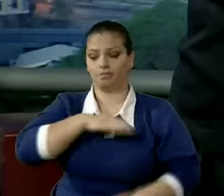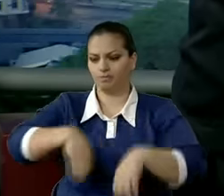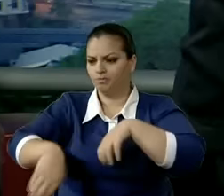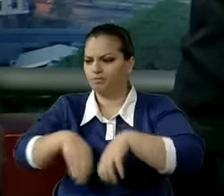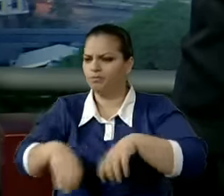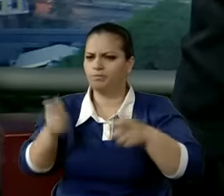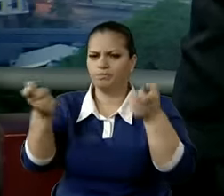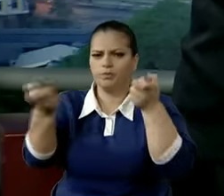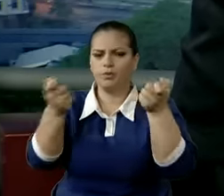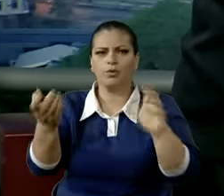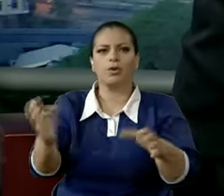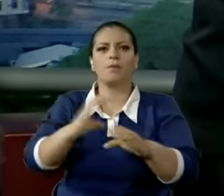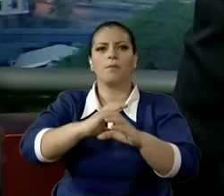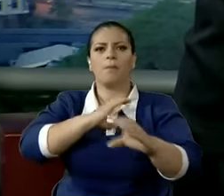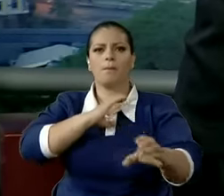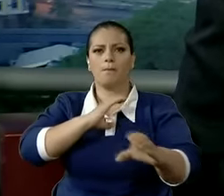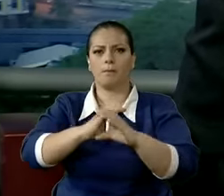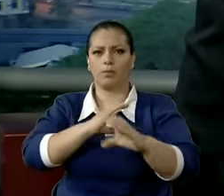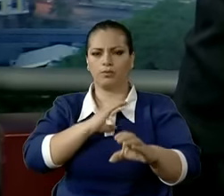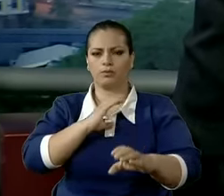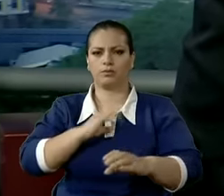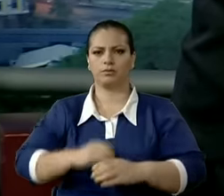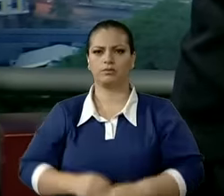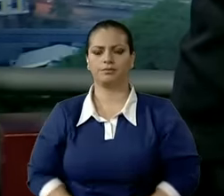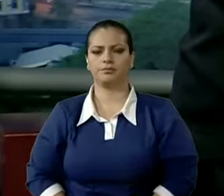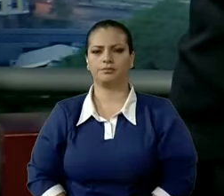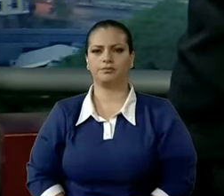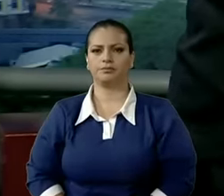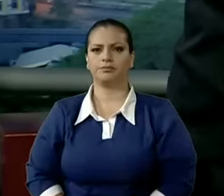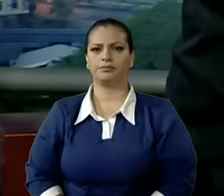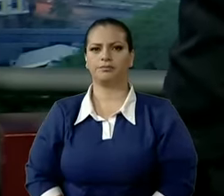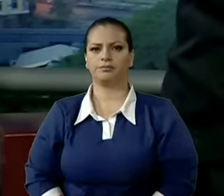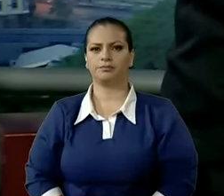buses intercantonales e interprovinciales.